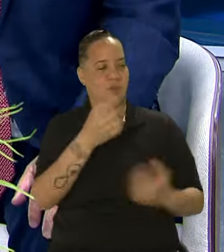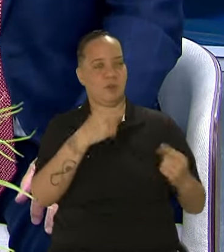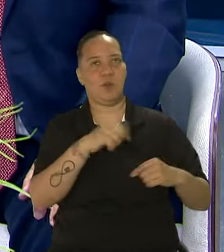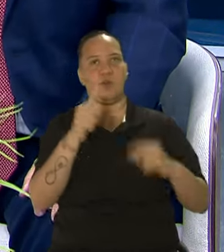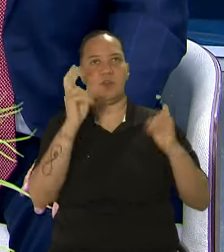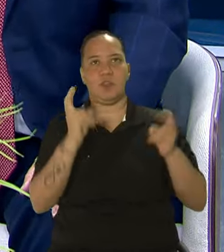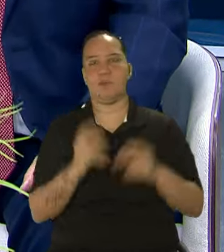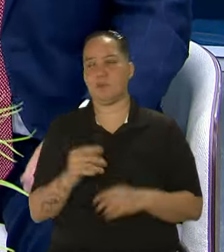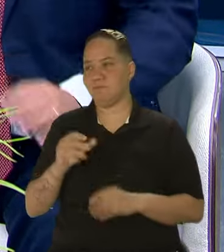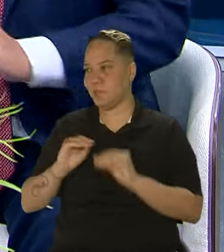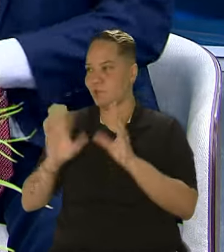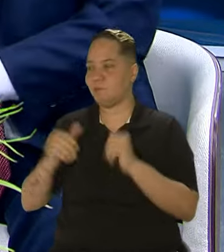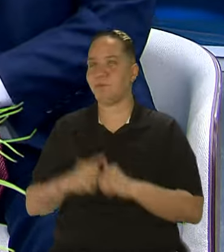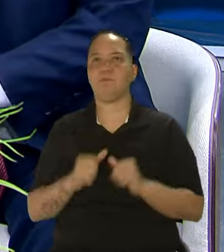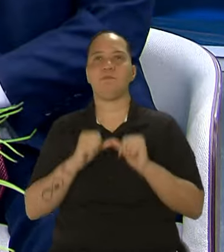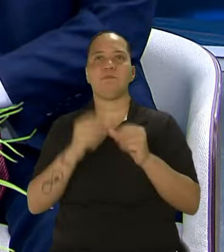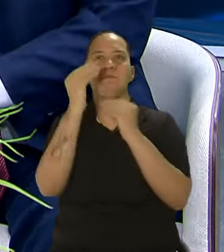temas parecidos por supuesto continuamos con más información